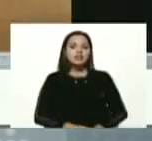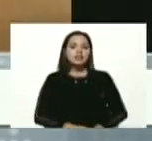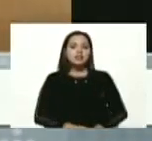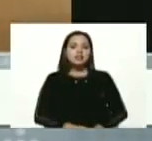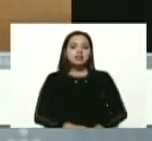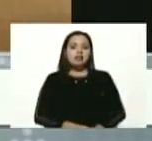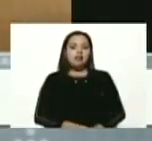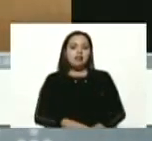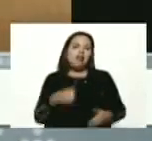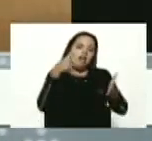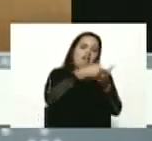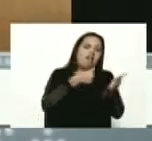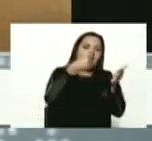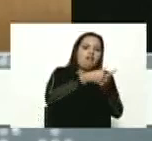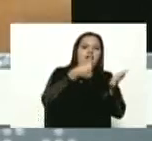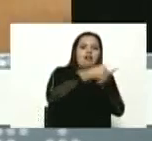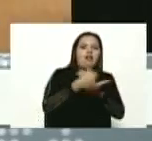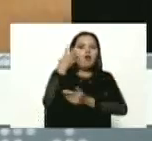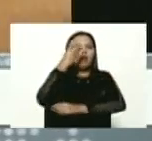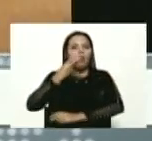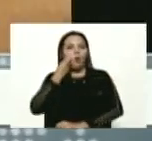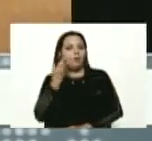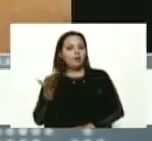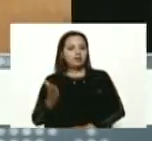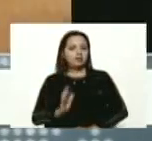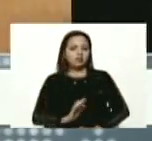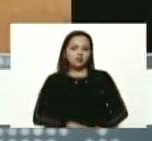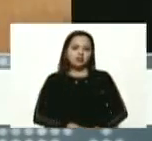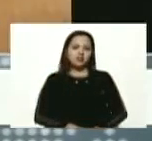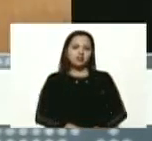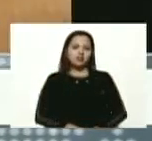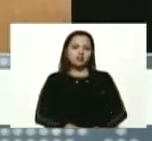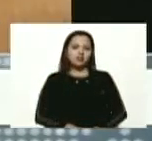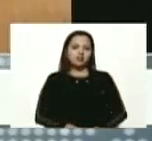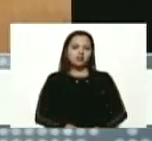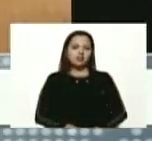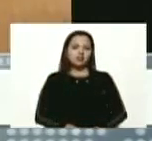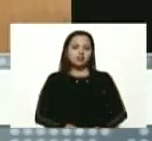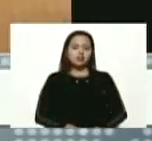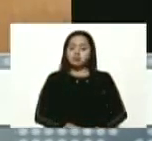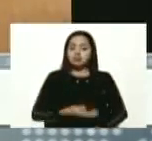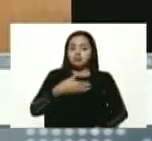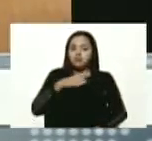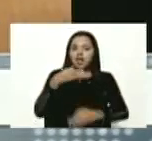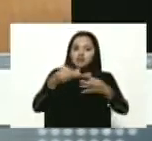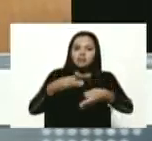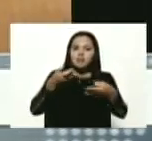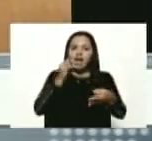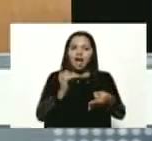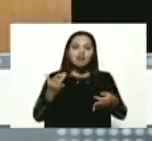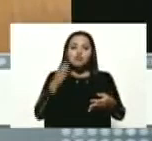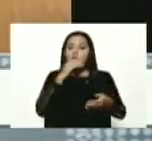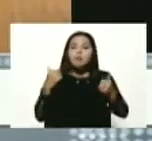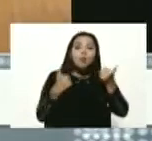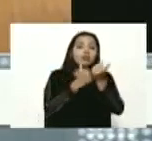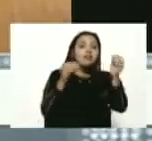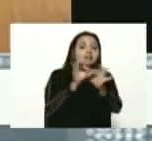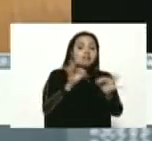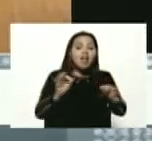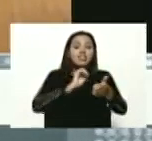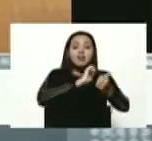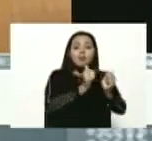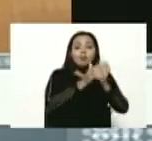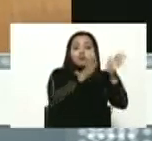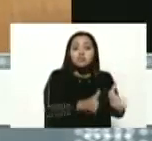encima al muchacho. ¿Ah? No arriman un almingo, chicos. No apoyan a los